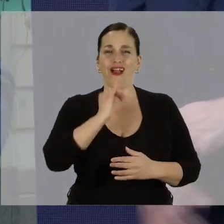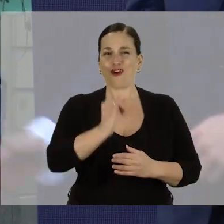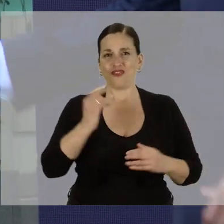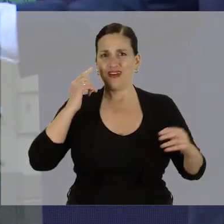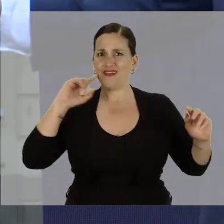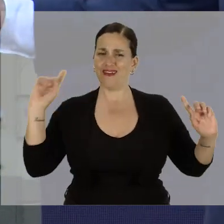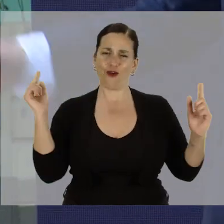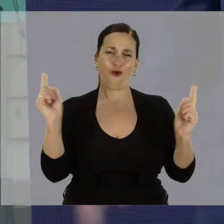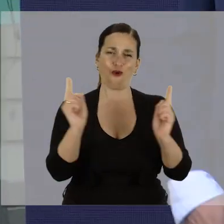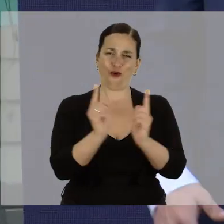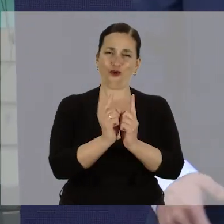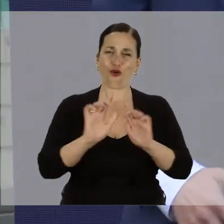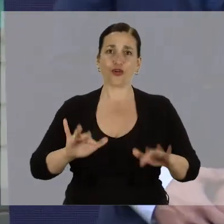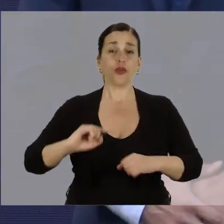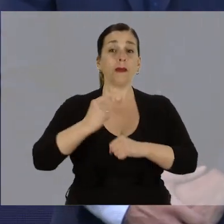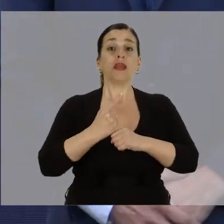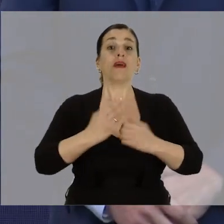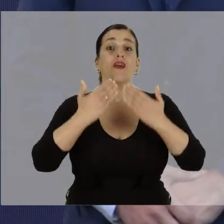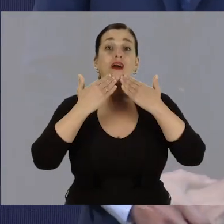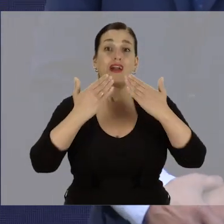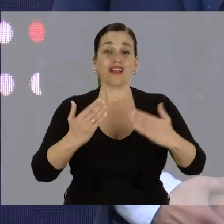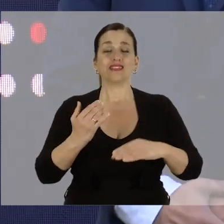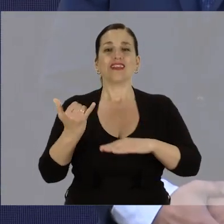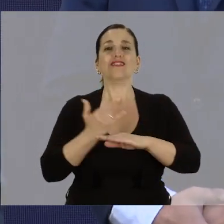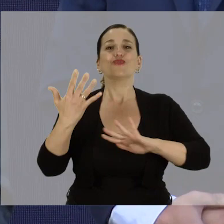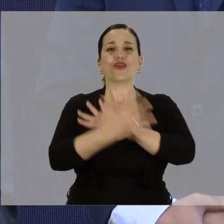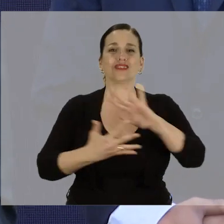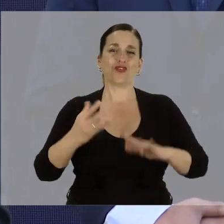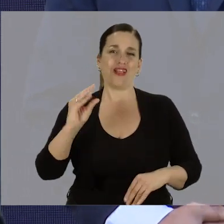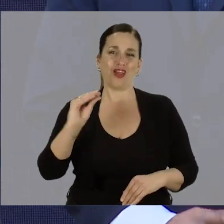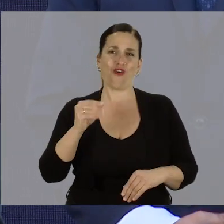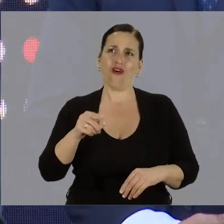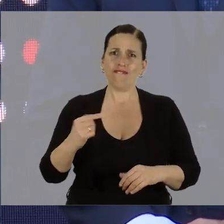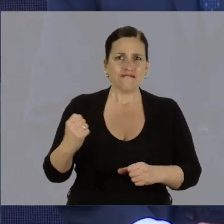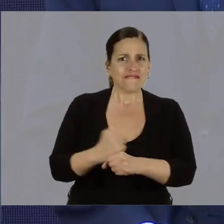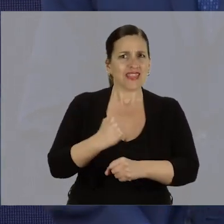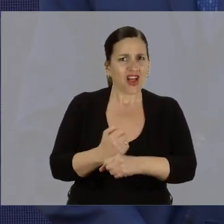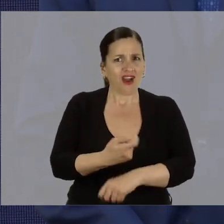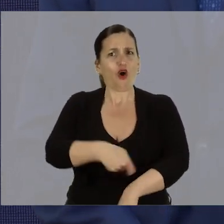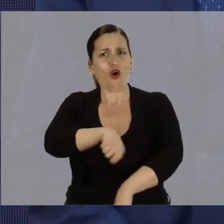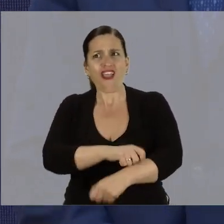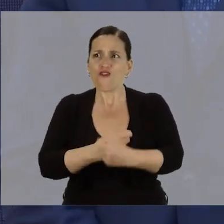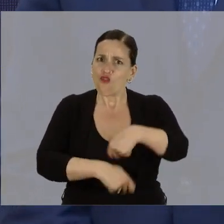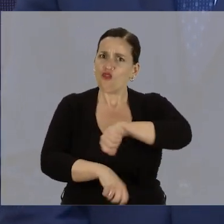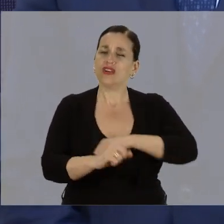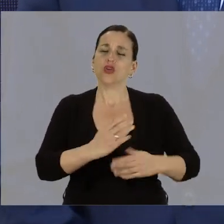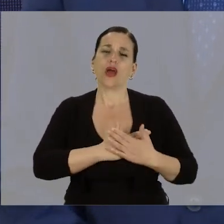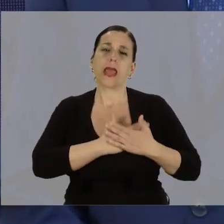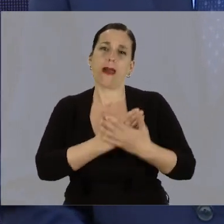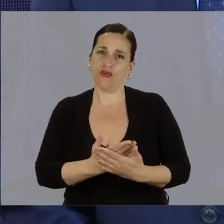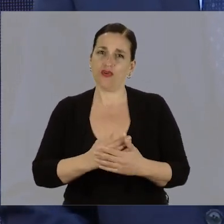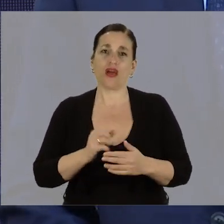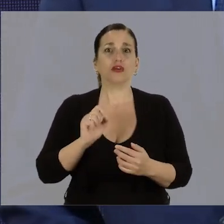Voy a ser muy, muy breve. Agradecerle al Inju el esfuerzo, el corazón, el afecto que le